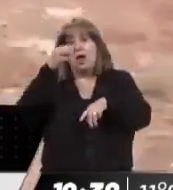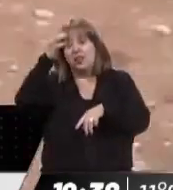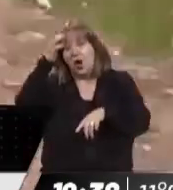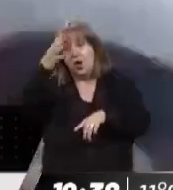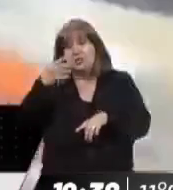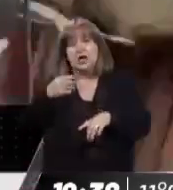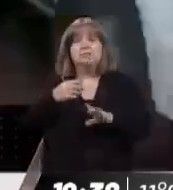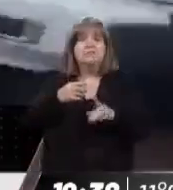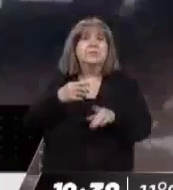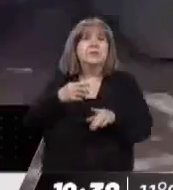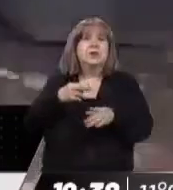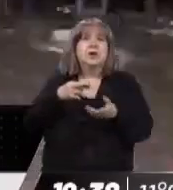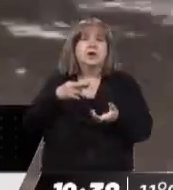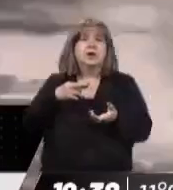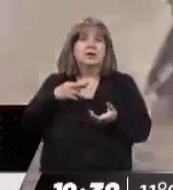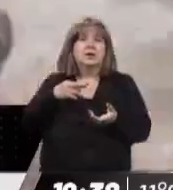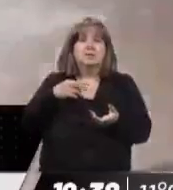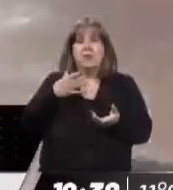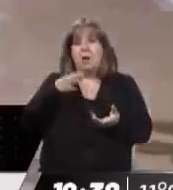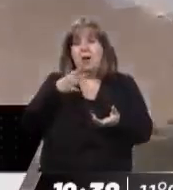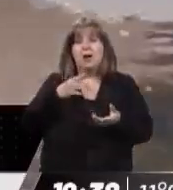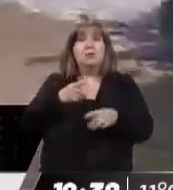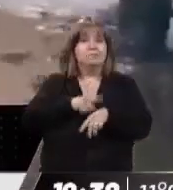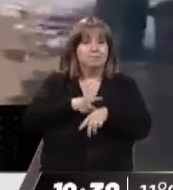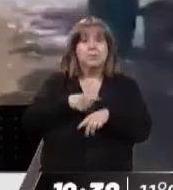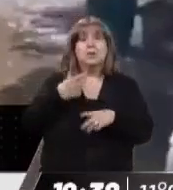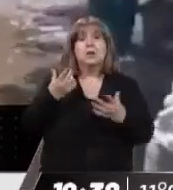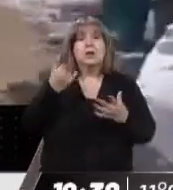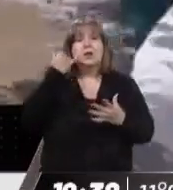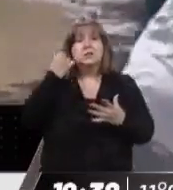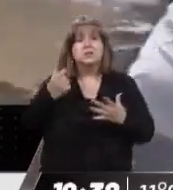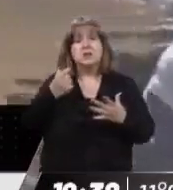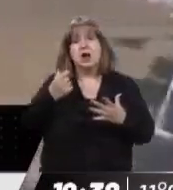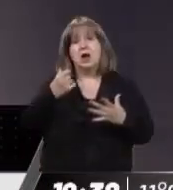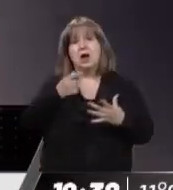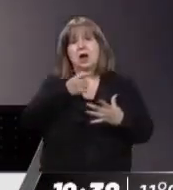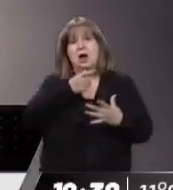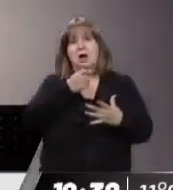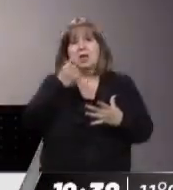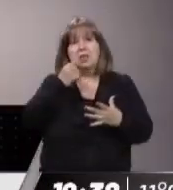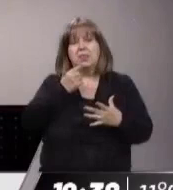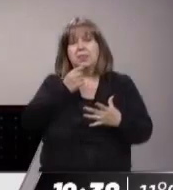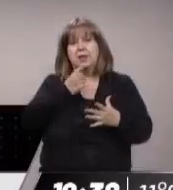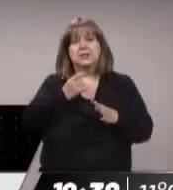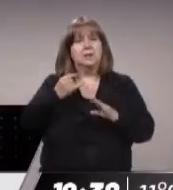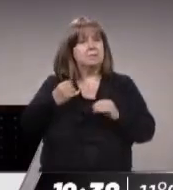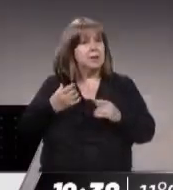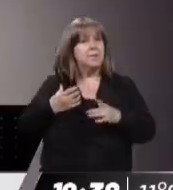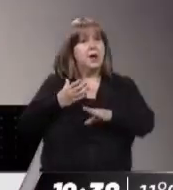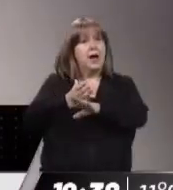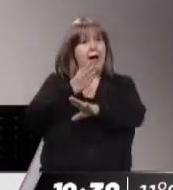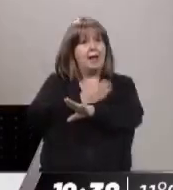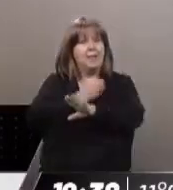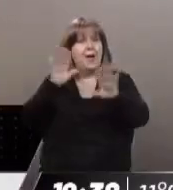de allí del Estado de México el gobierno de la ciudad llevó a cabo un macrosimulacro no a modo de concientizar